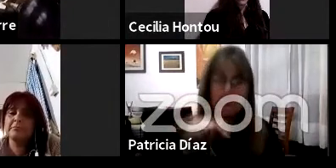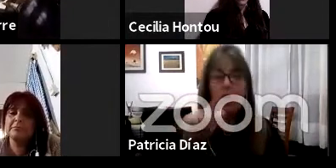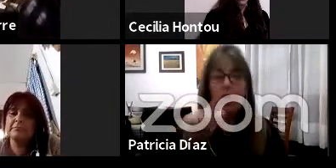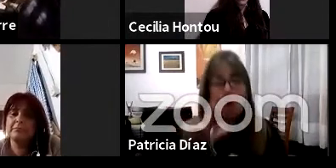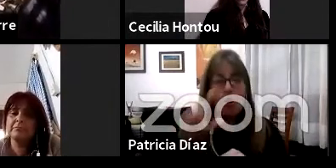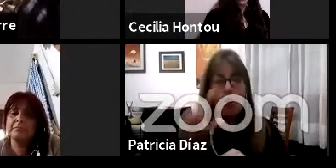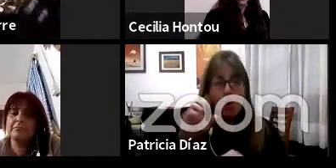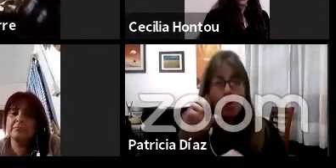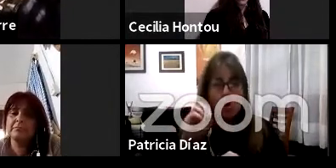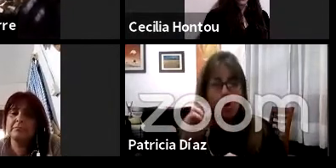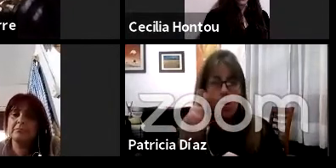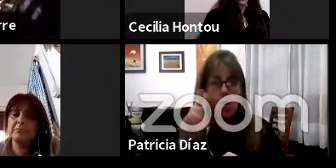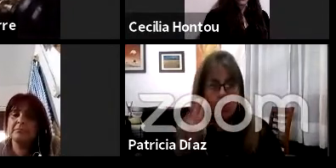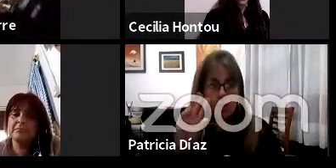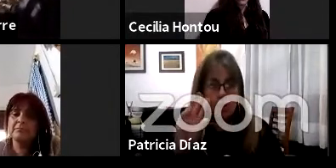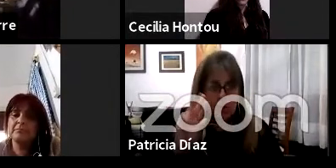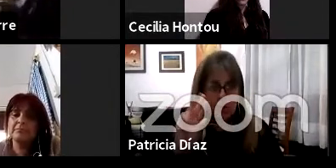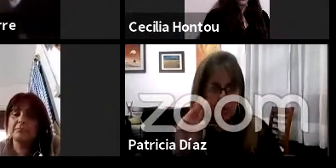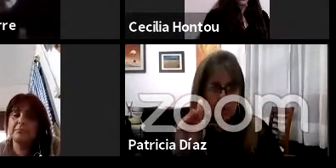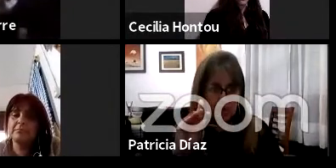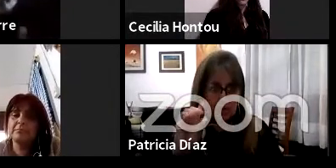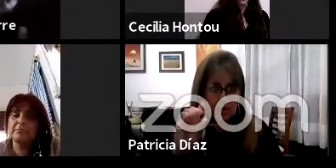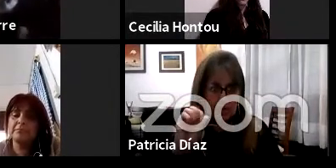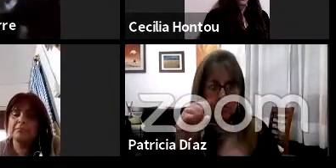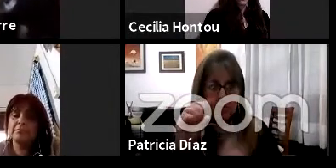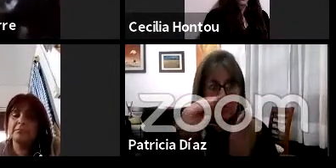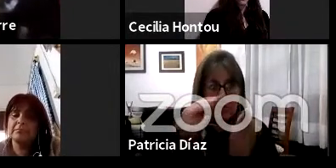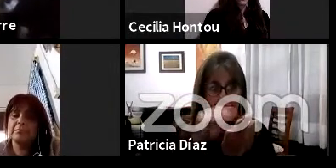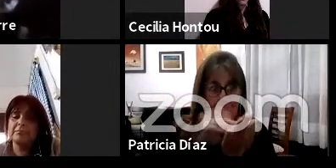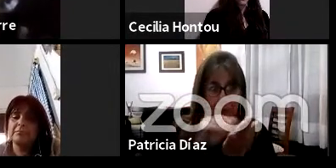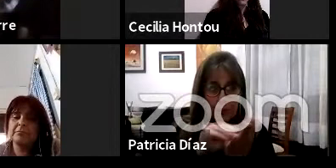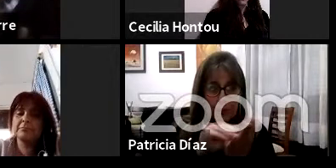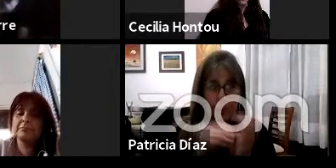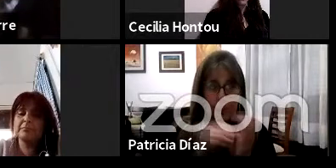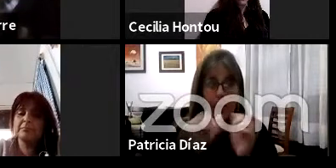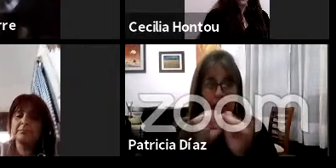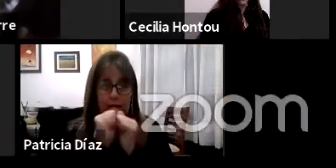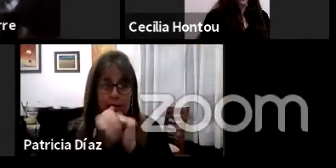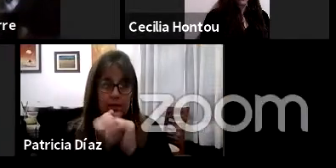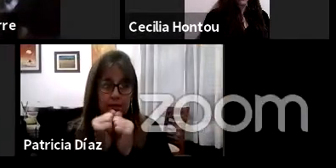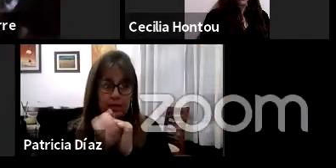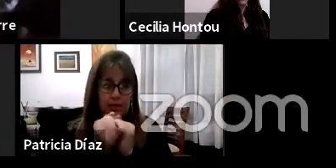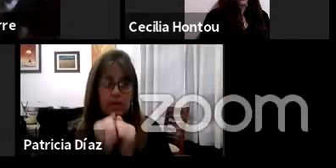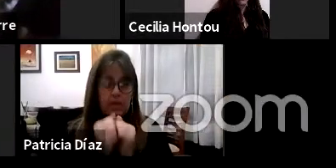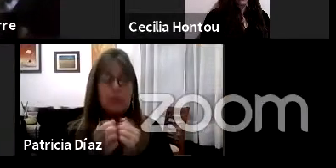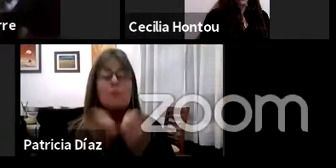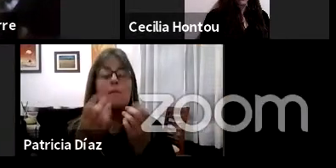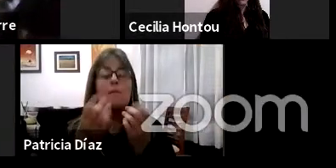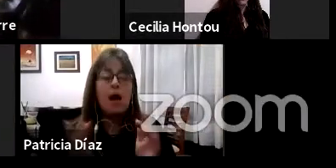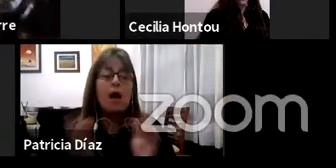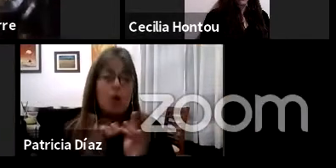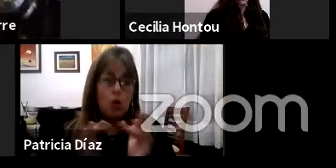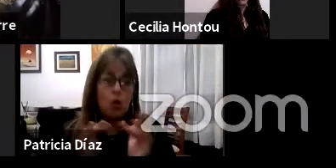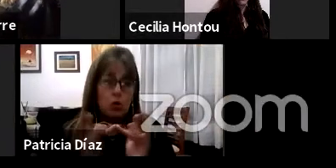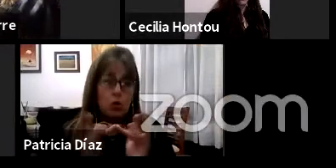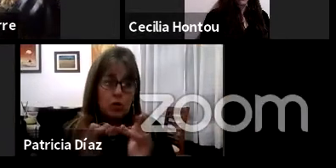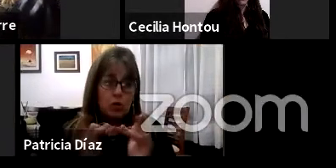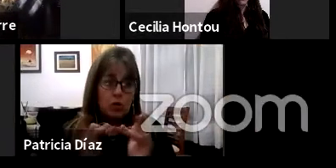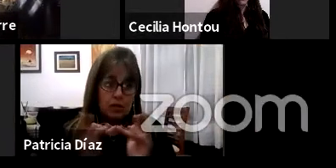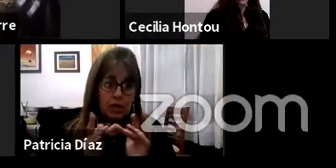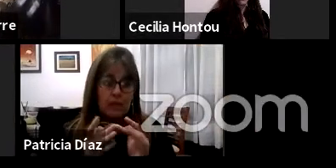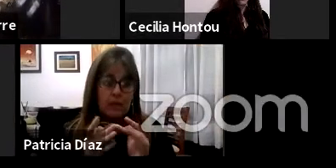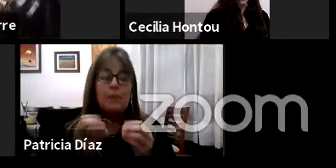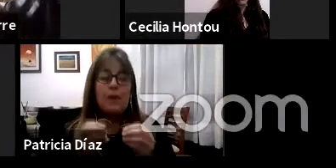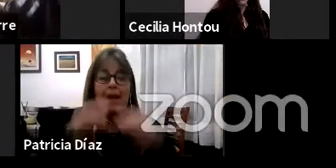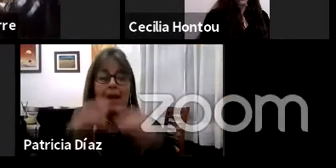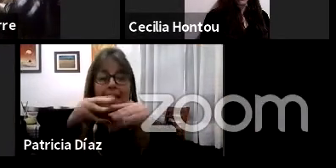chat para contactarse personas que quieran incorporarse a las redes de